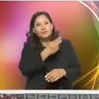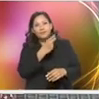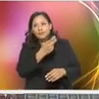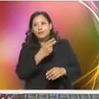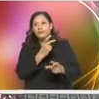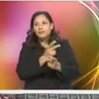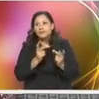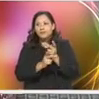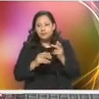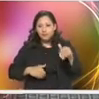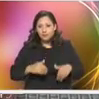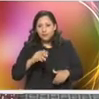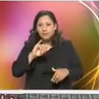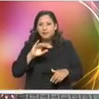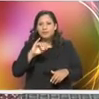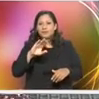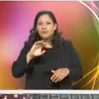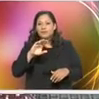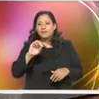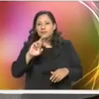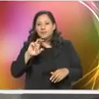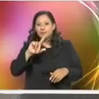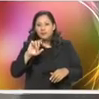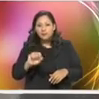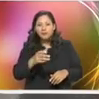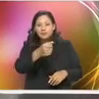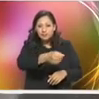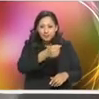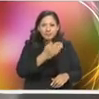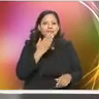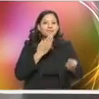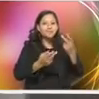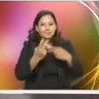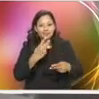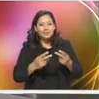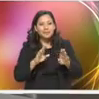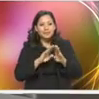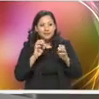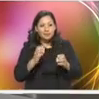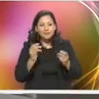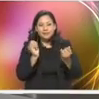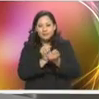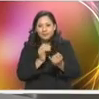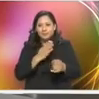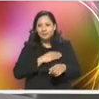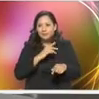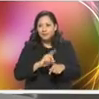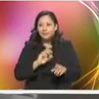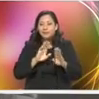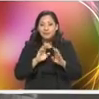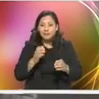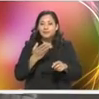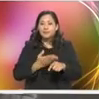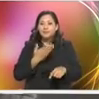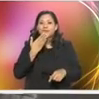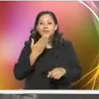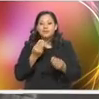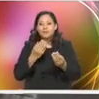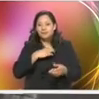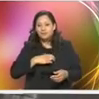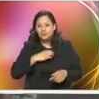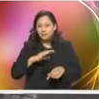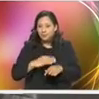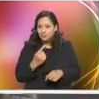y productor de teatro Jaime Morales. Jaime, bienvenido nuevamente. Buenos días. Buenos días, ¿cómo estás? Muy bien, muy contento